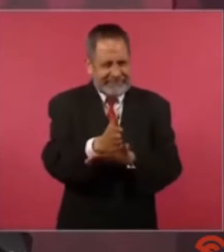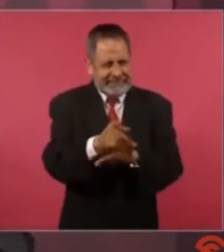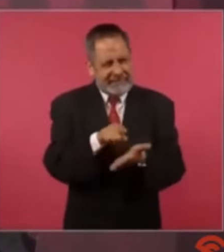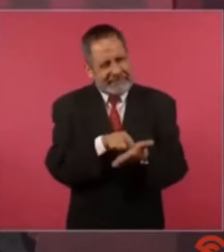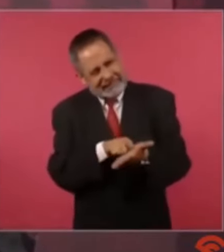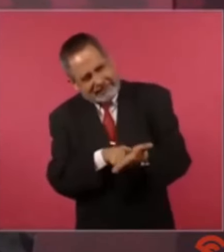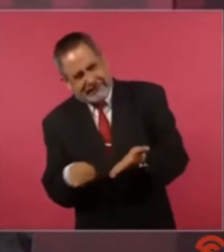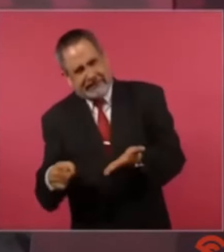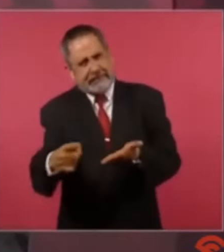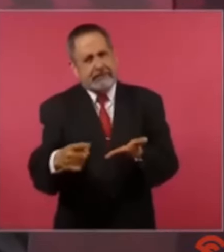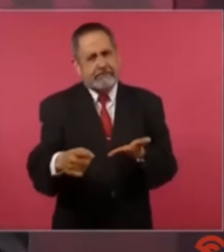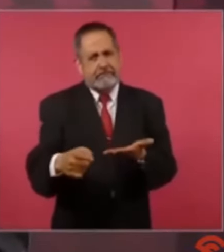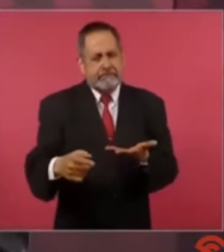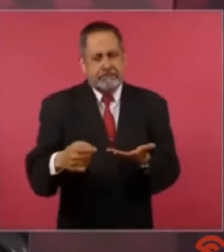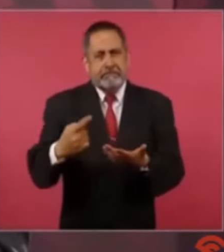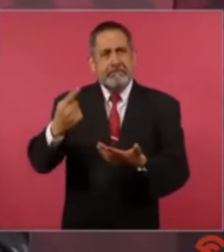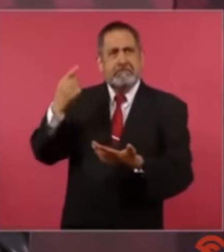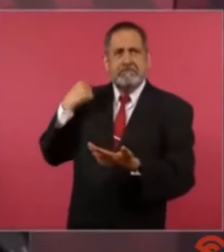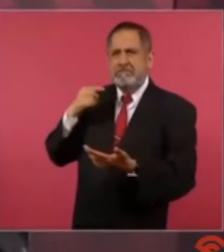durante más de un siglo,